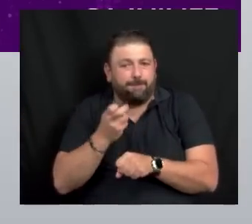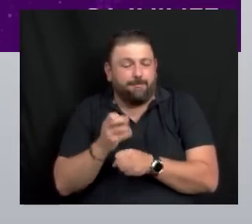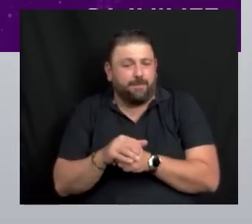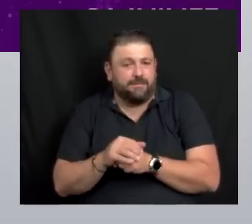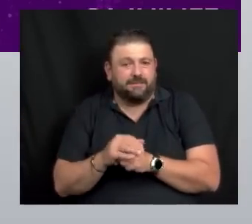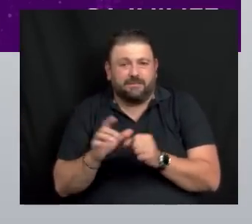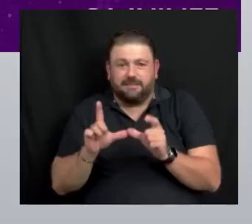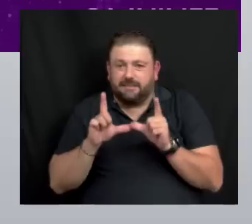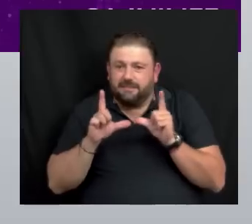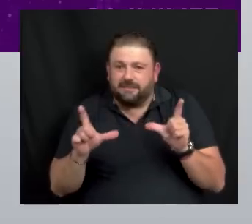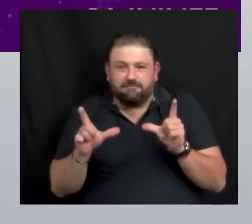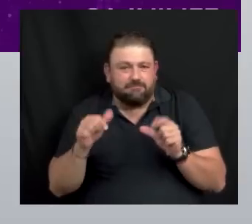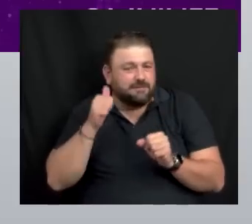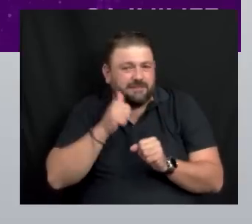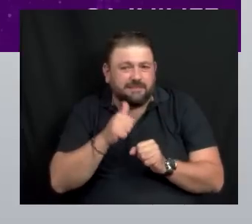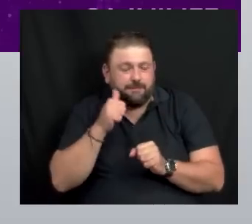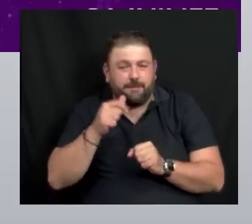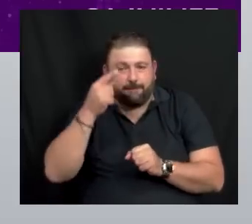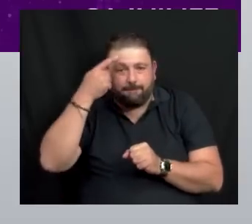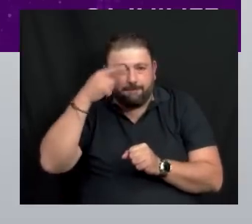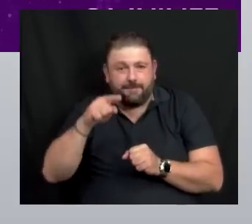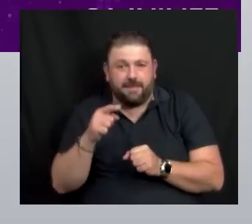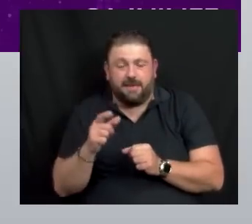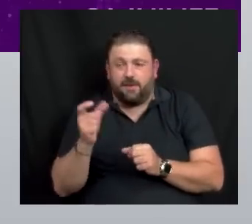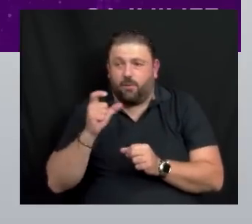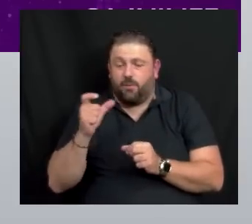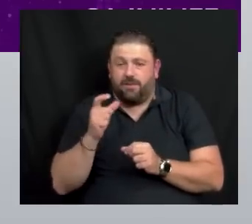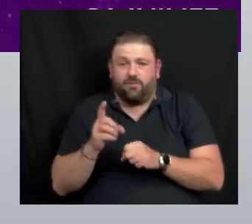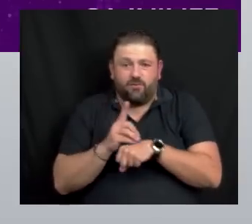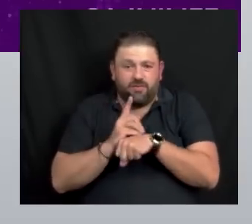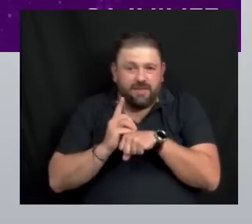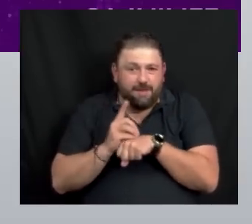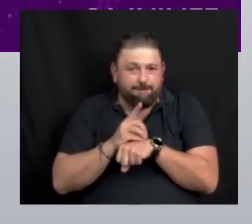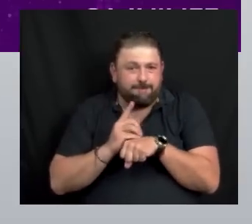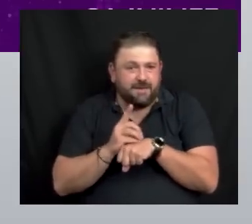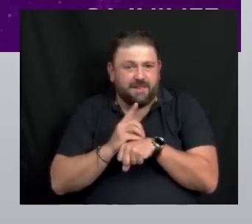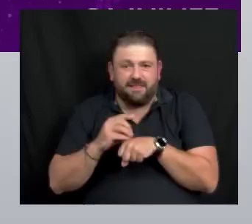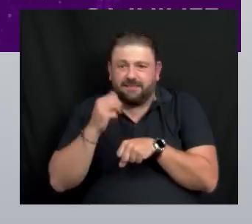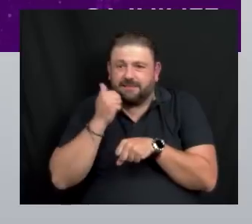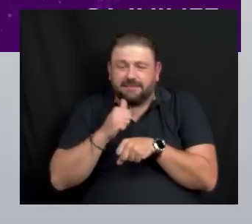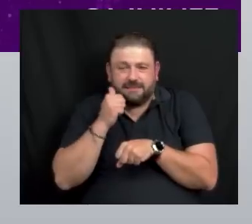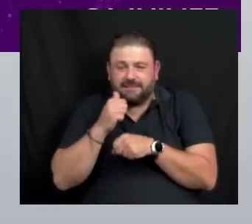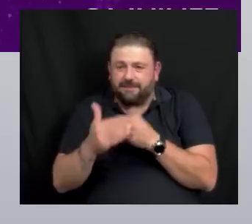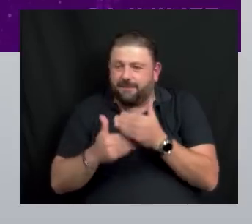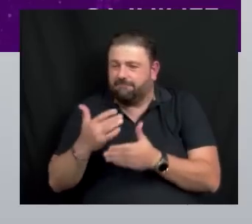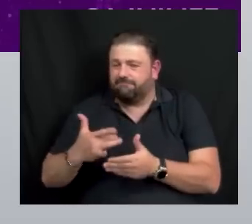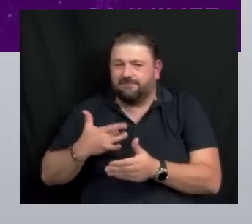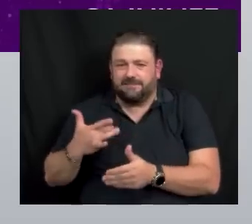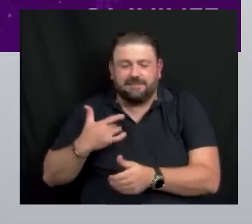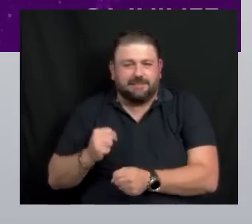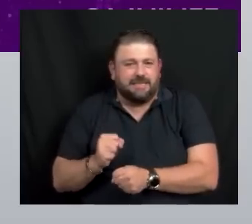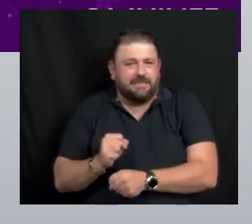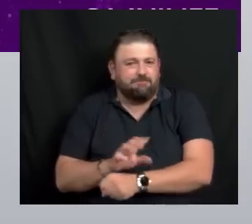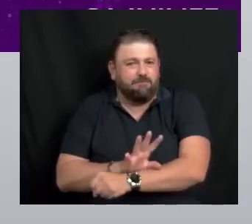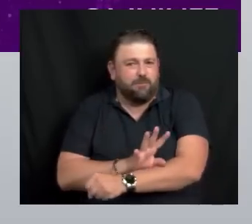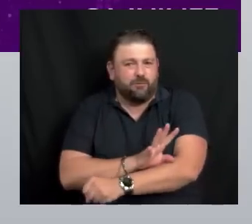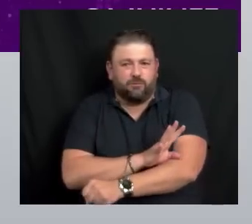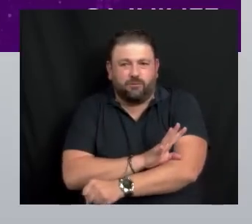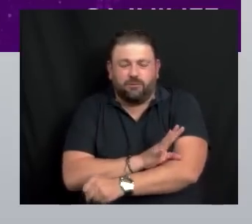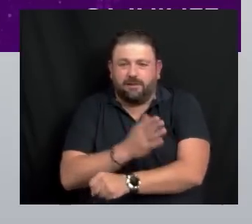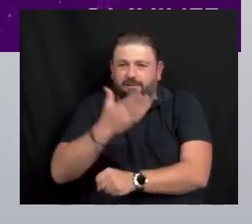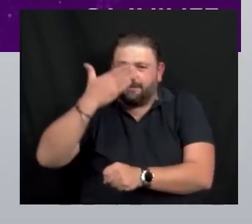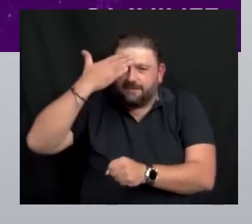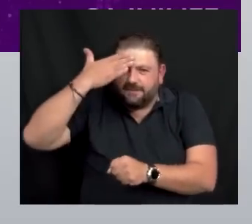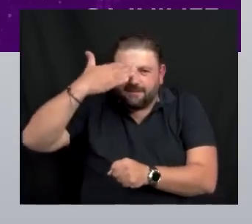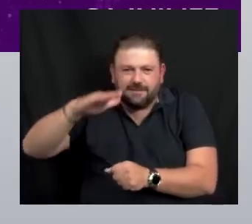listo hasta para el diamante, en la parte anímica, en la parte emocional, ¿sí? De